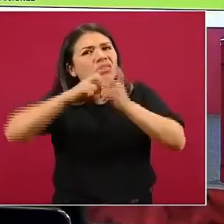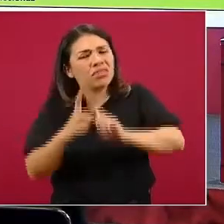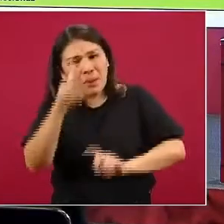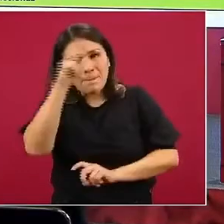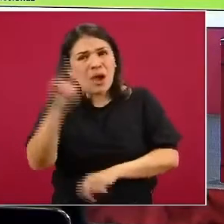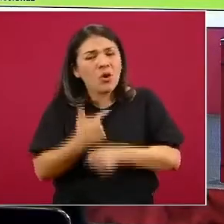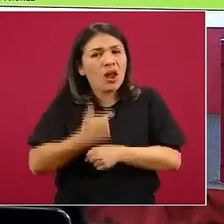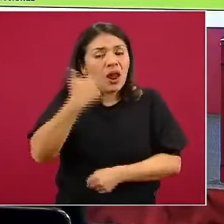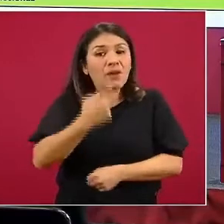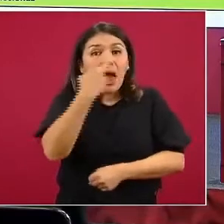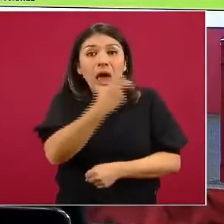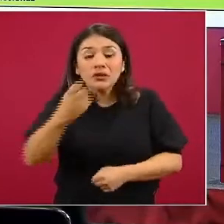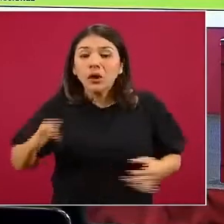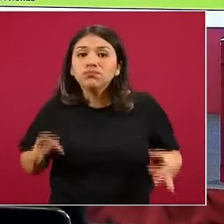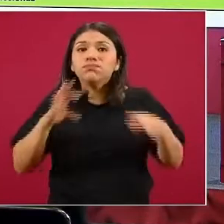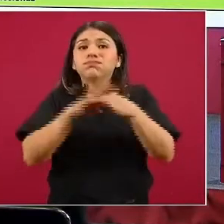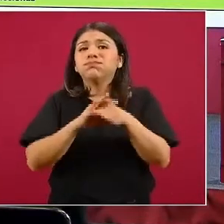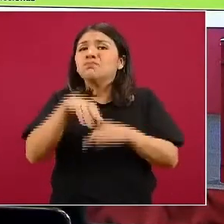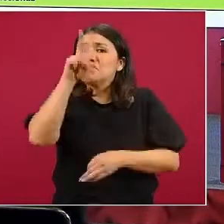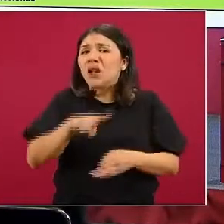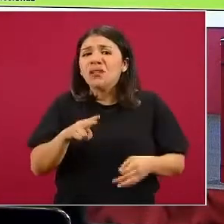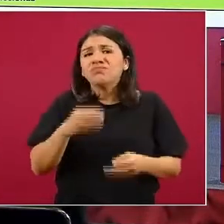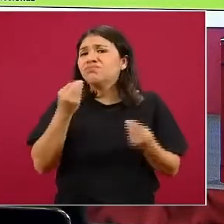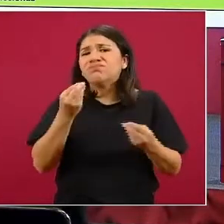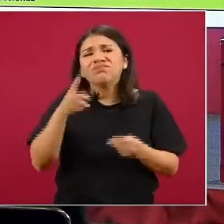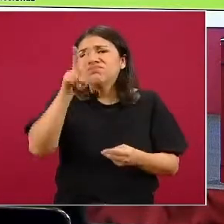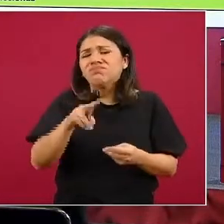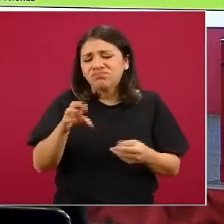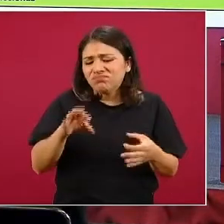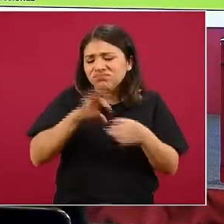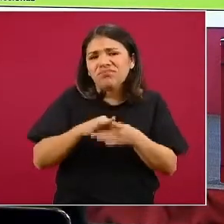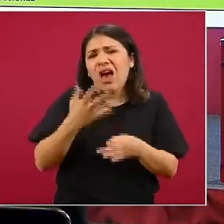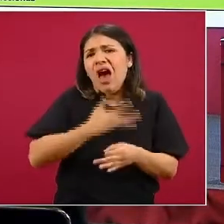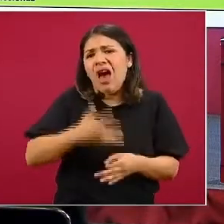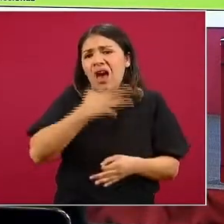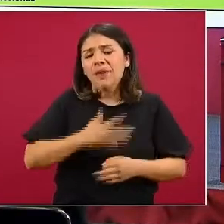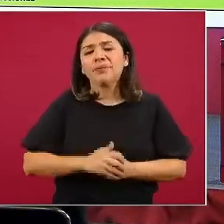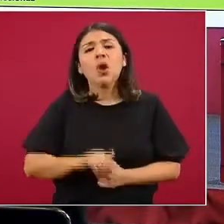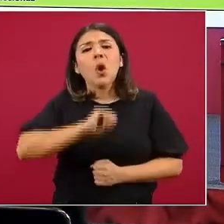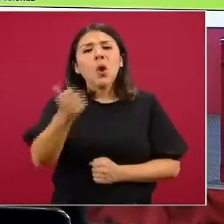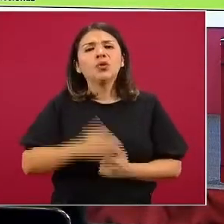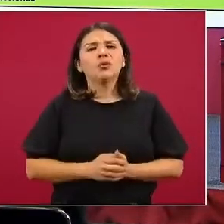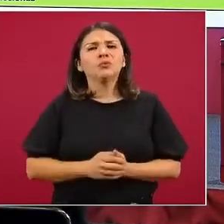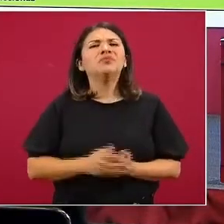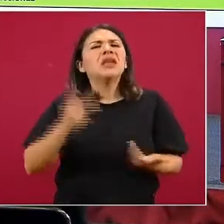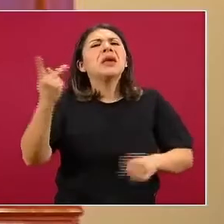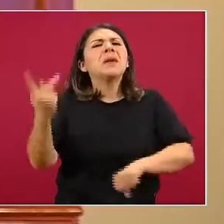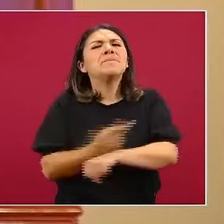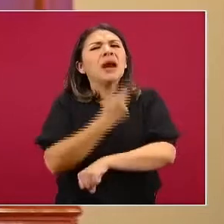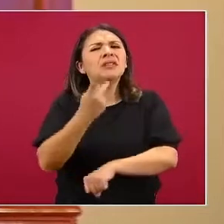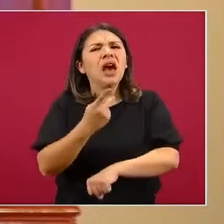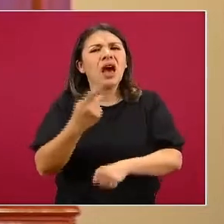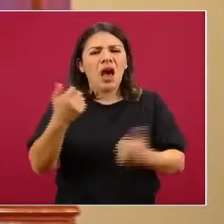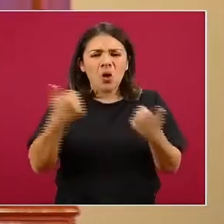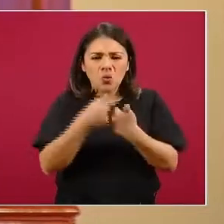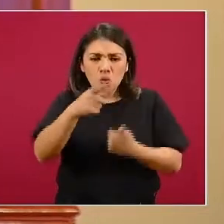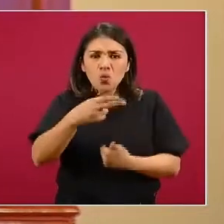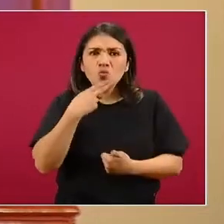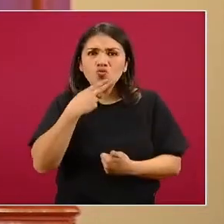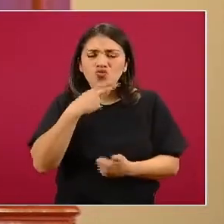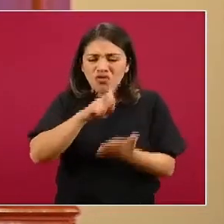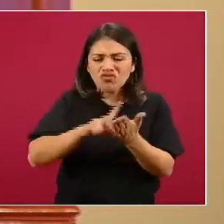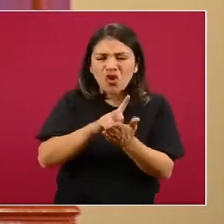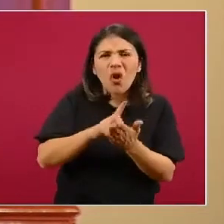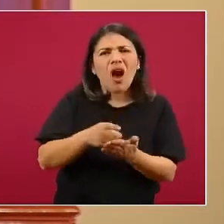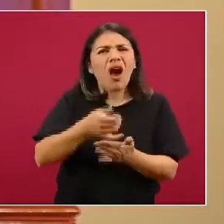porque están totalmente asociadas. Y la narrativa, ¿qué es lo que pasa con el consumo de sustancias? ¿Cómo se visibiliza? ¿Cuál